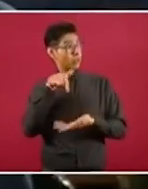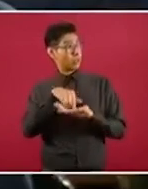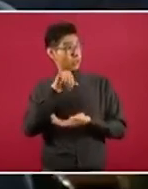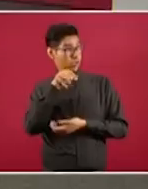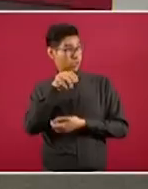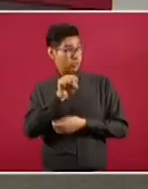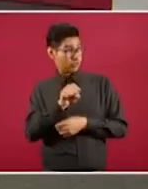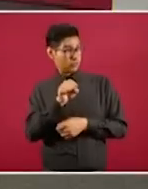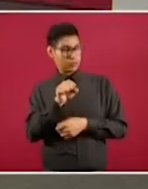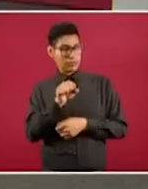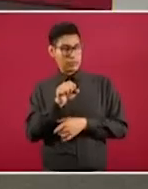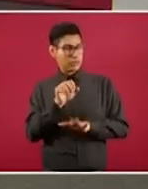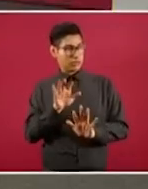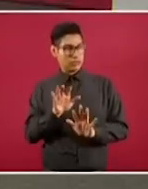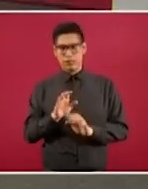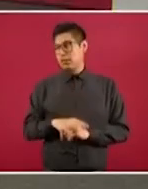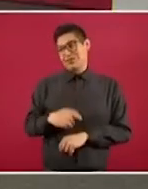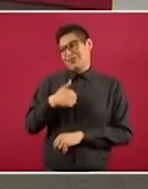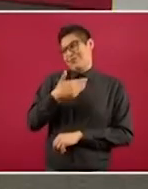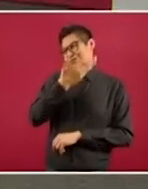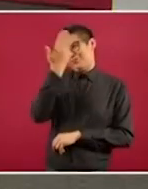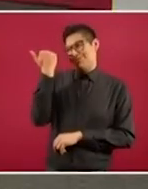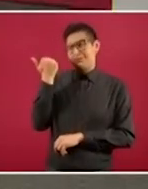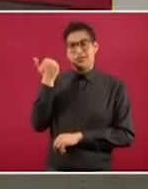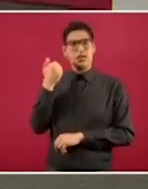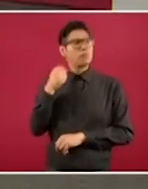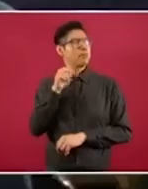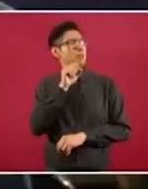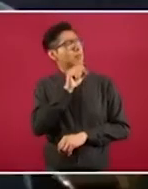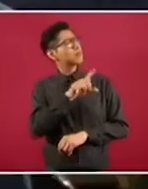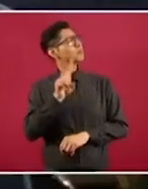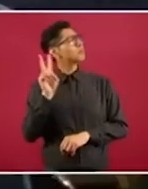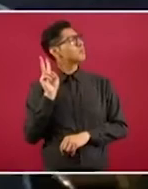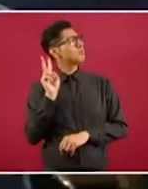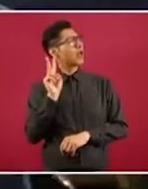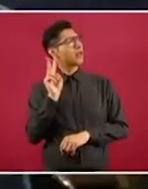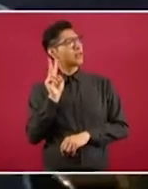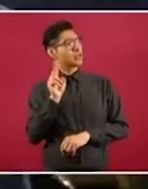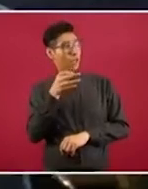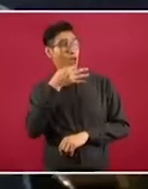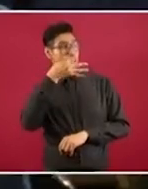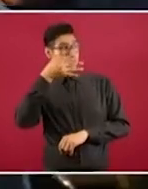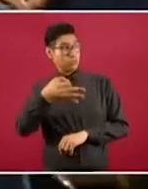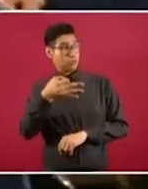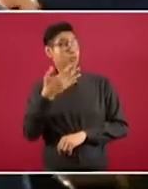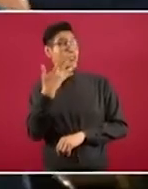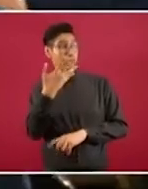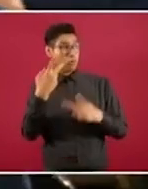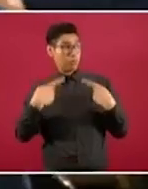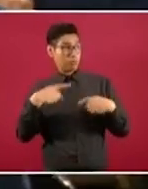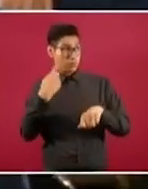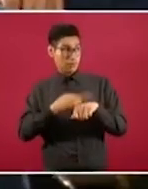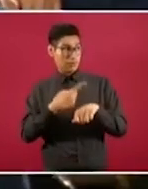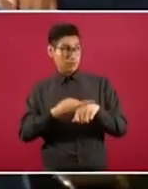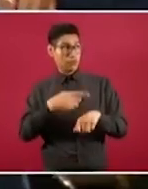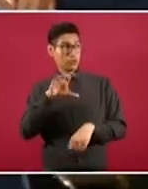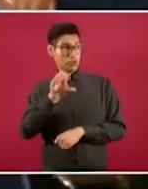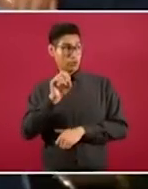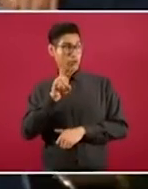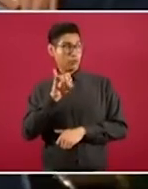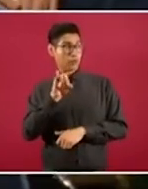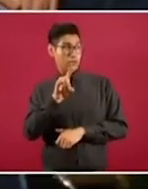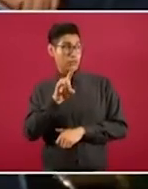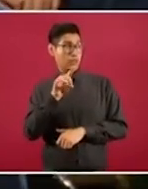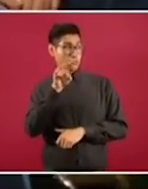no tengo conocimiento, no sé El viernes se informó sobre estos 5 médicos confirmados. También, si quizás se podría deber a